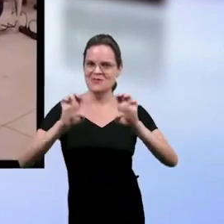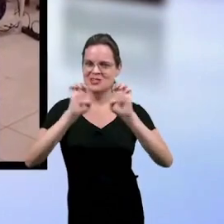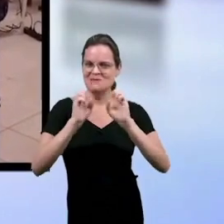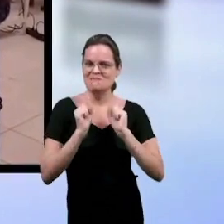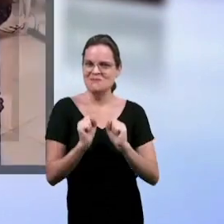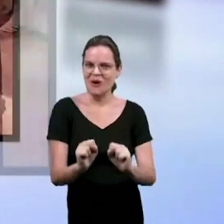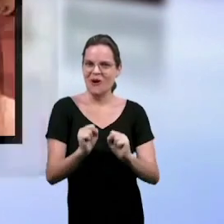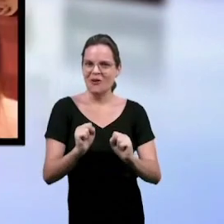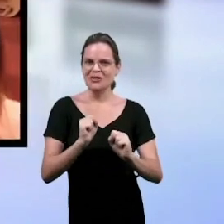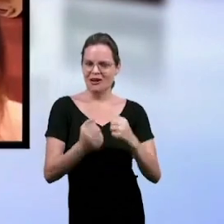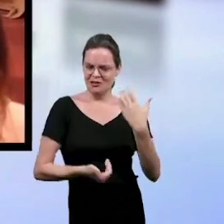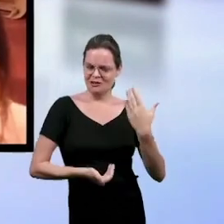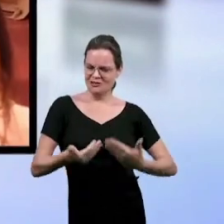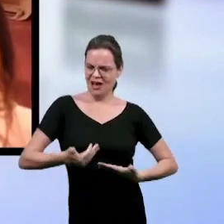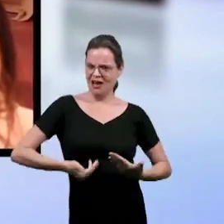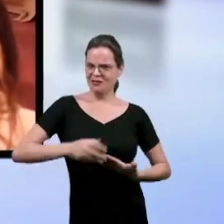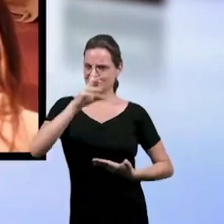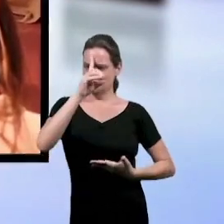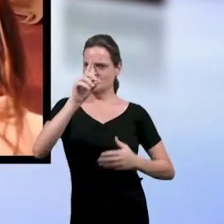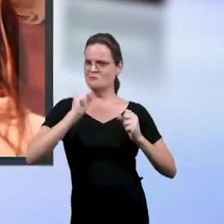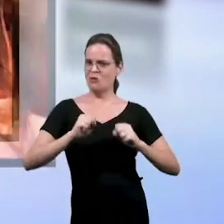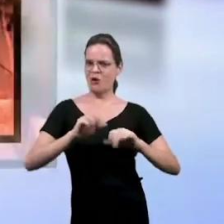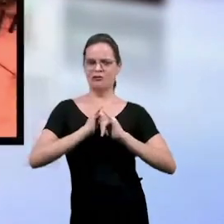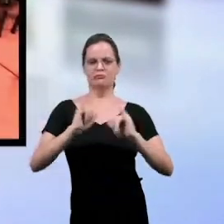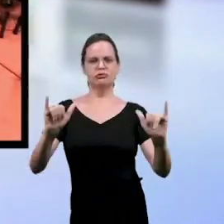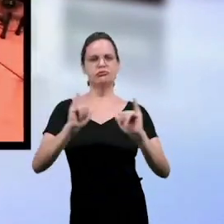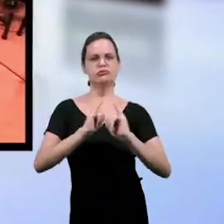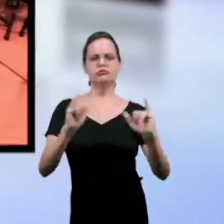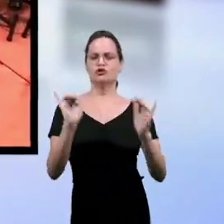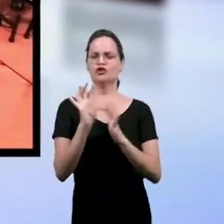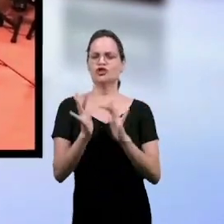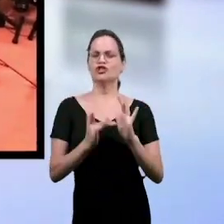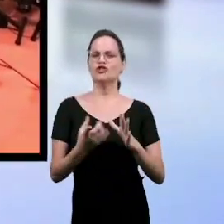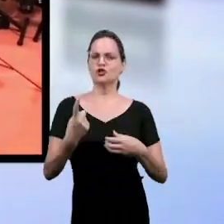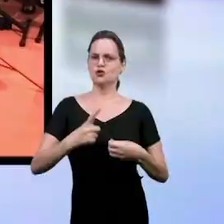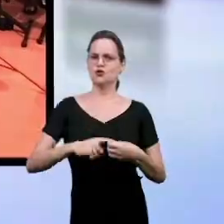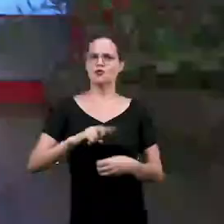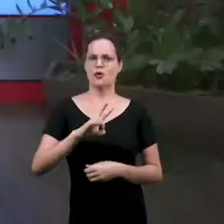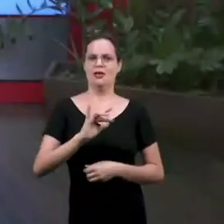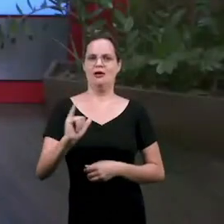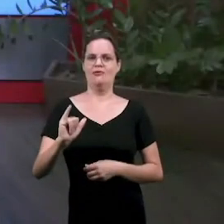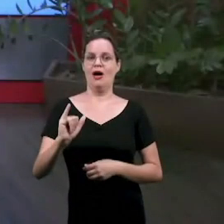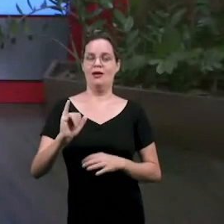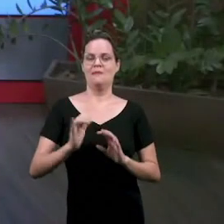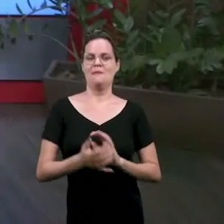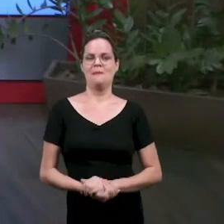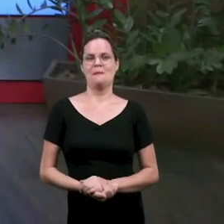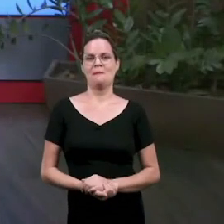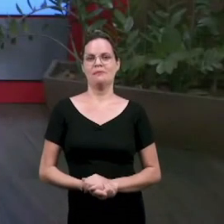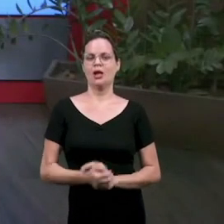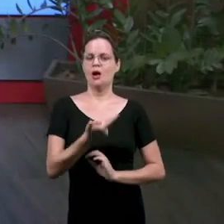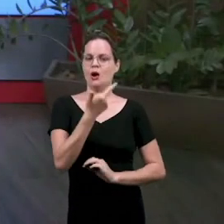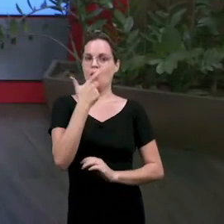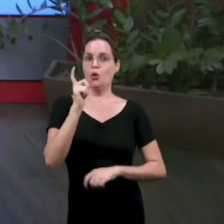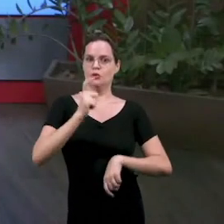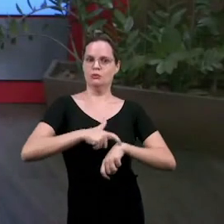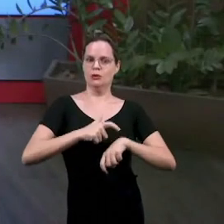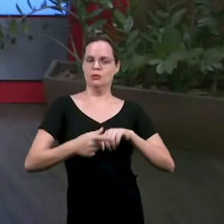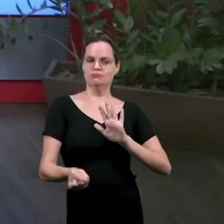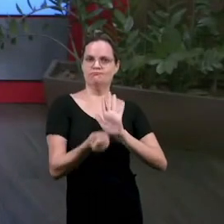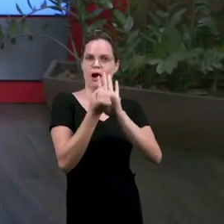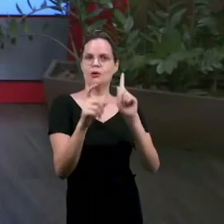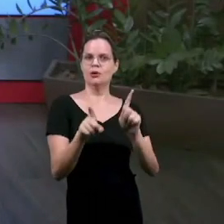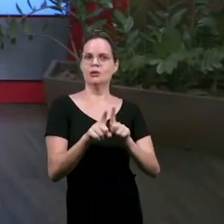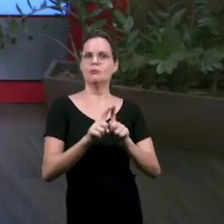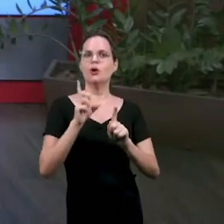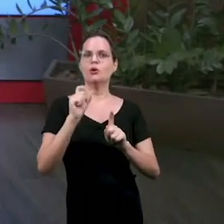las calles para evangelizar y el pueblo de Dios fue nuevamente a anunciar el regreso del Señor Jesús para